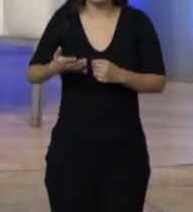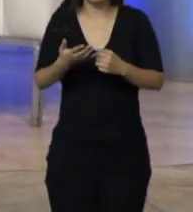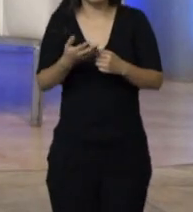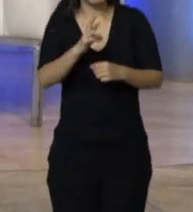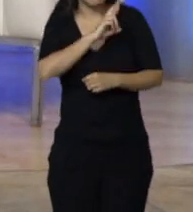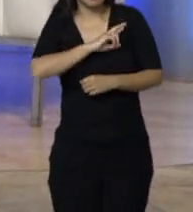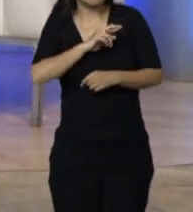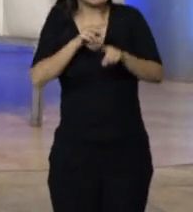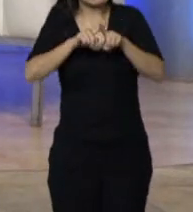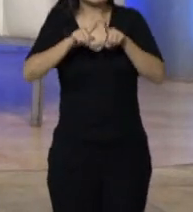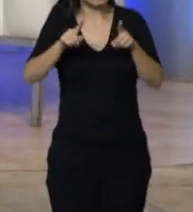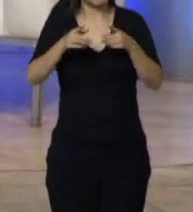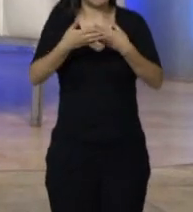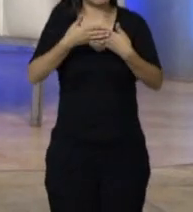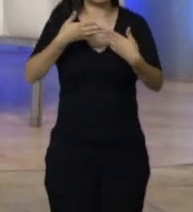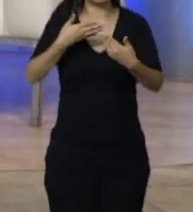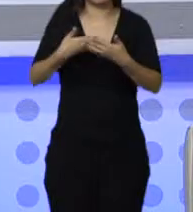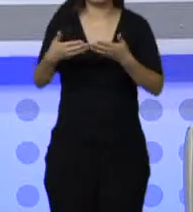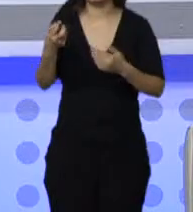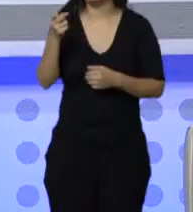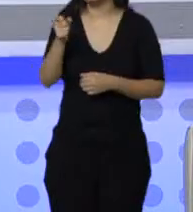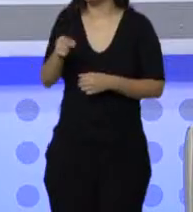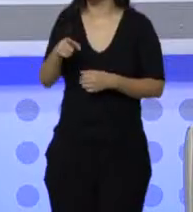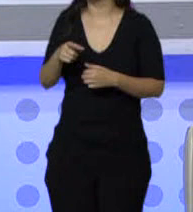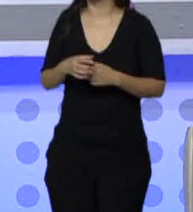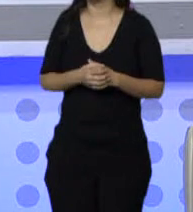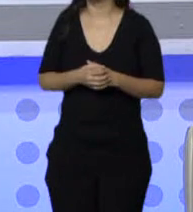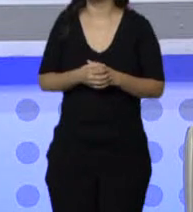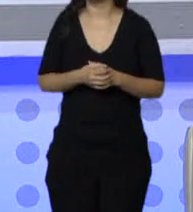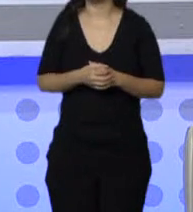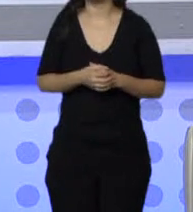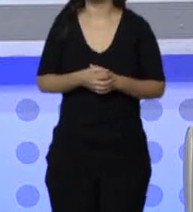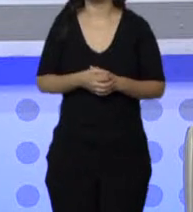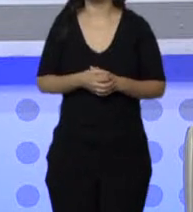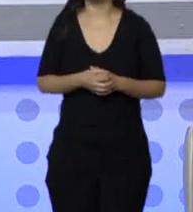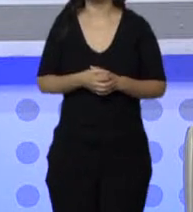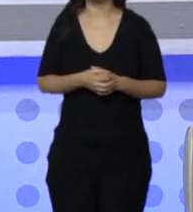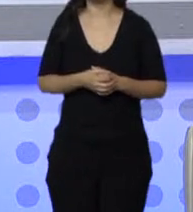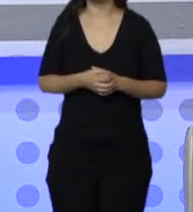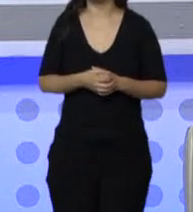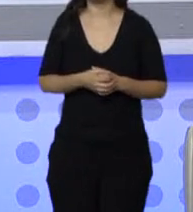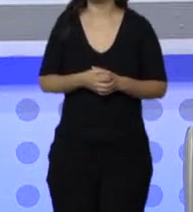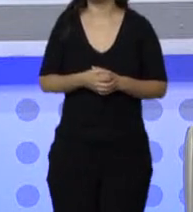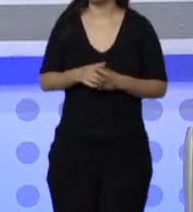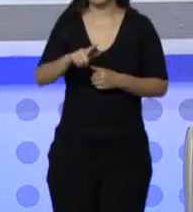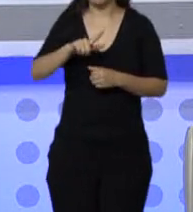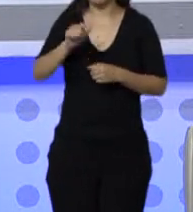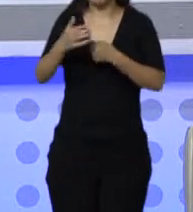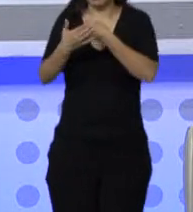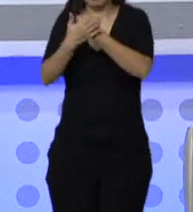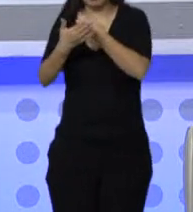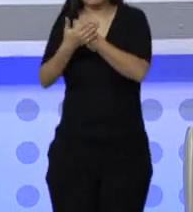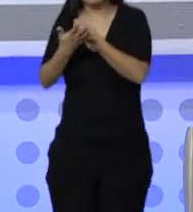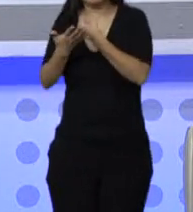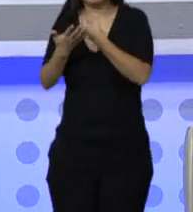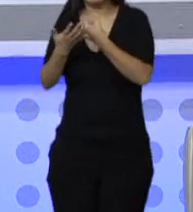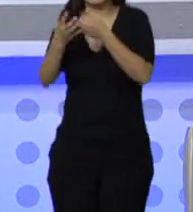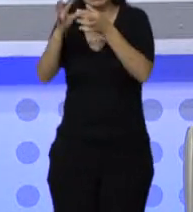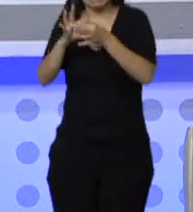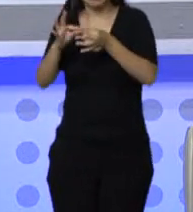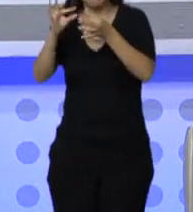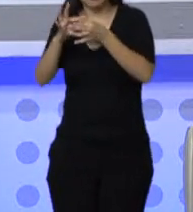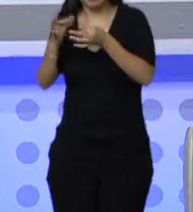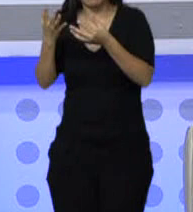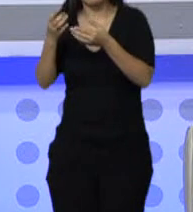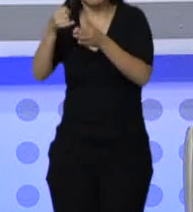es bueno temporalmente voy a voy a tomar esto como es tradición temporalmente después trataremos de devolver por qué